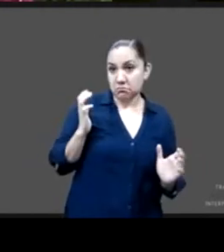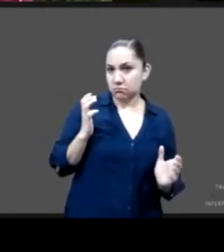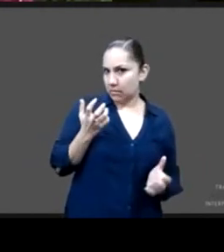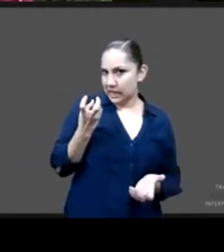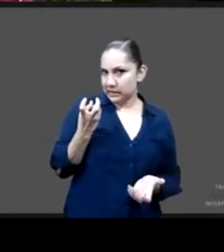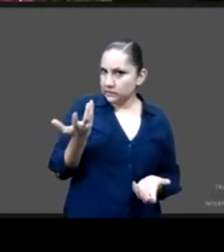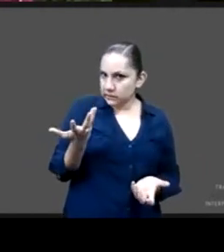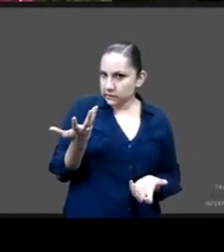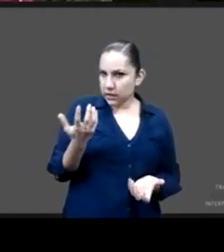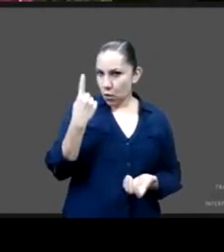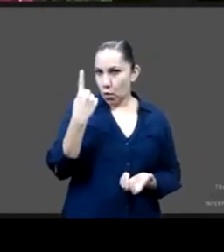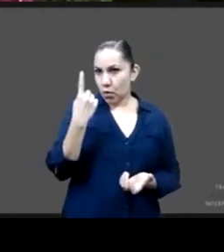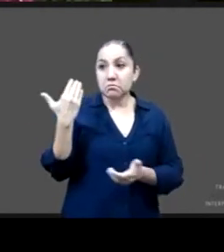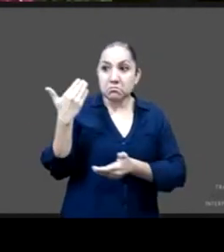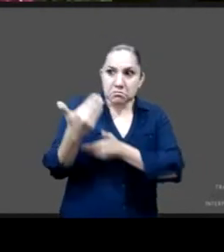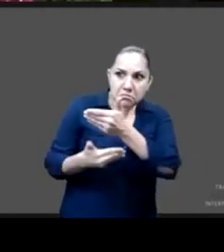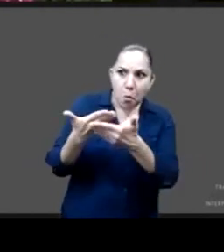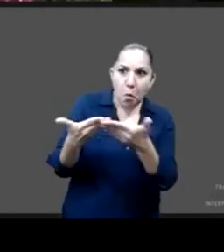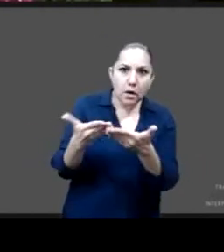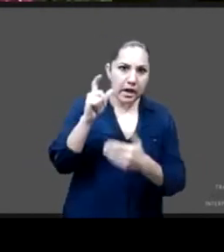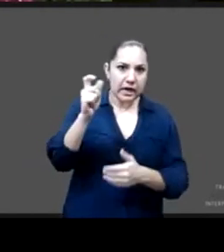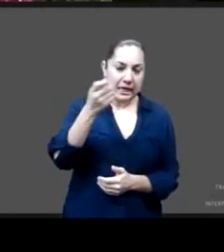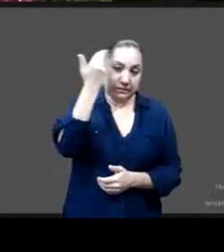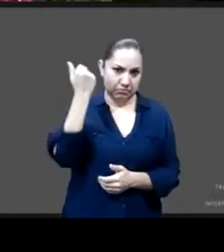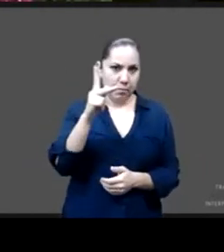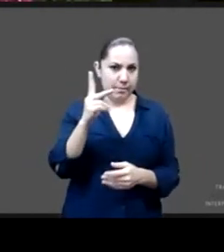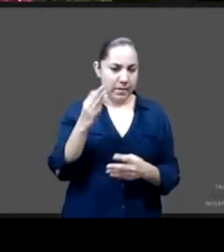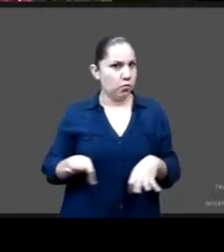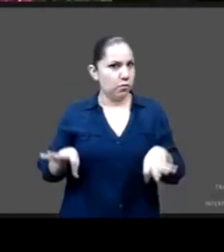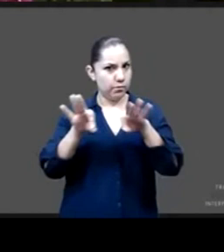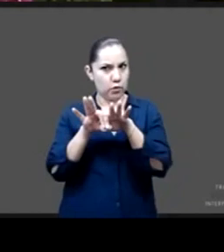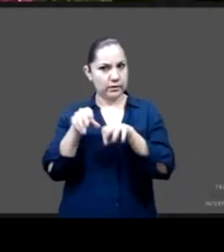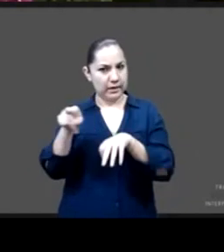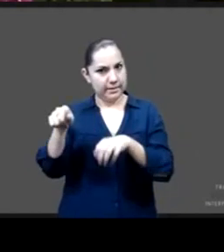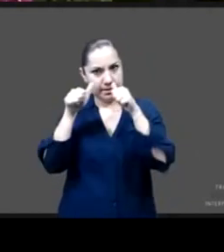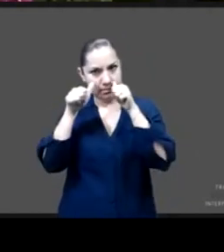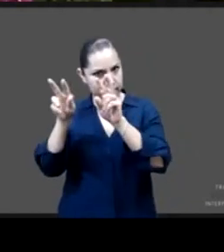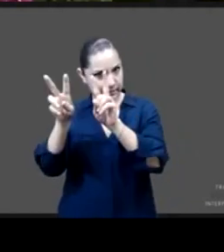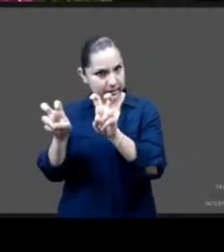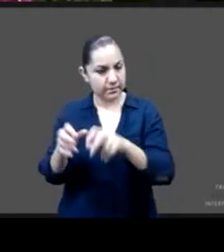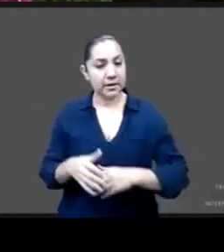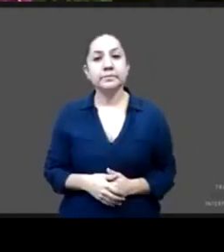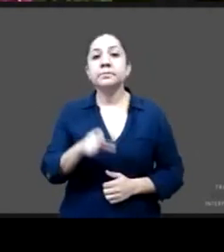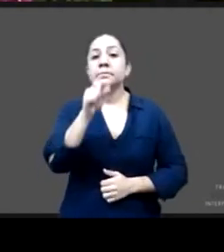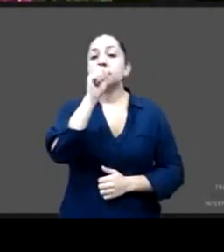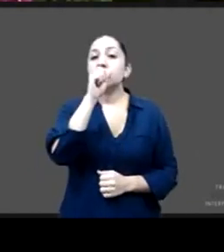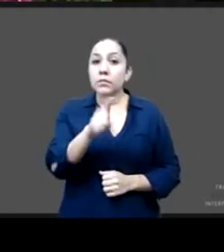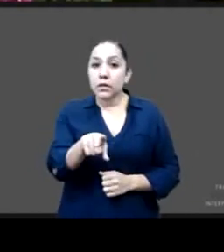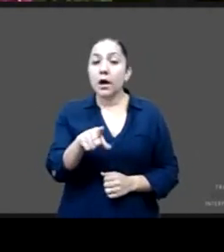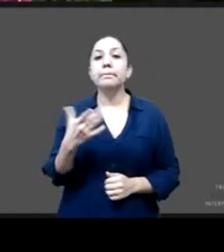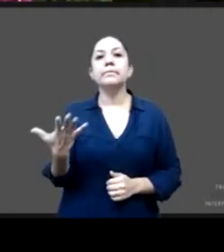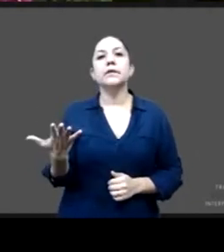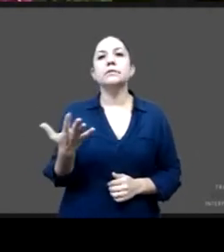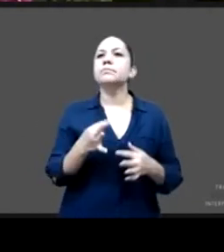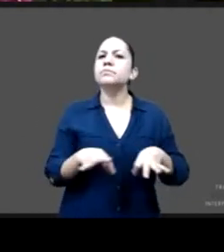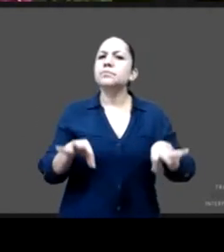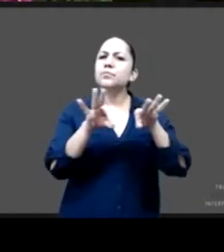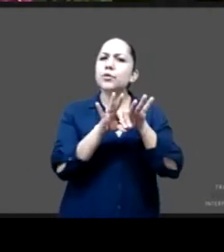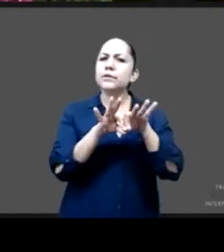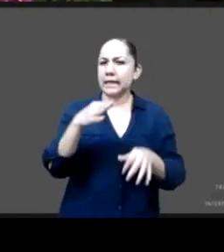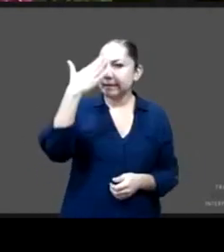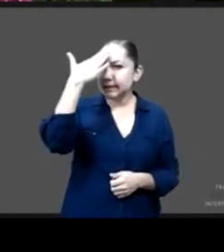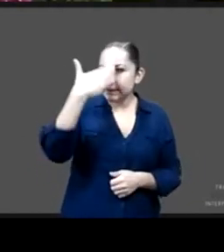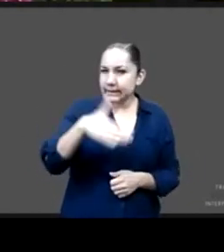una pregunta crítica lo otro que quería decir que me parece digamos la contribución más importante a la pregunta del cómo es aquí hay muchos